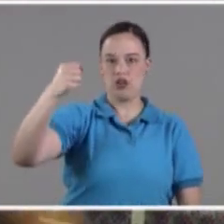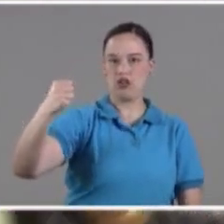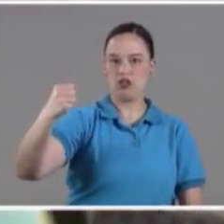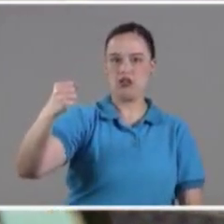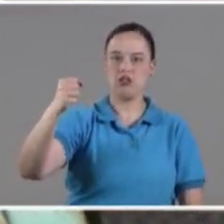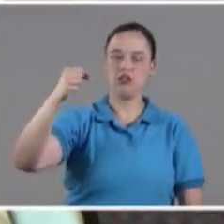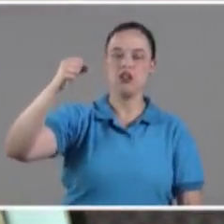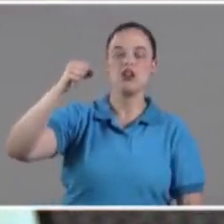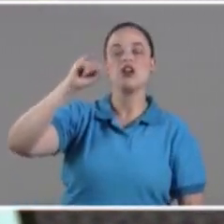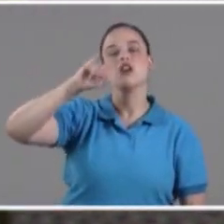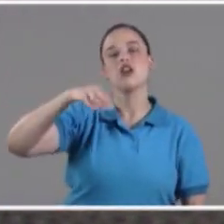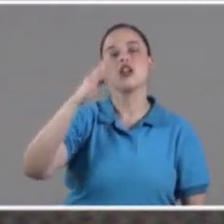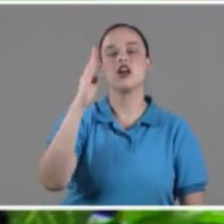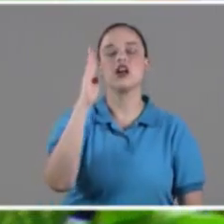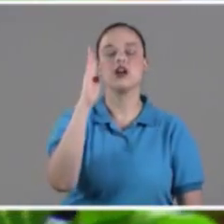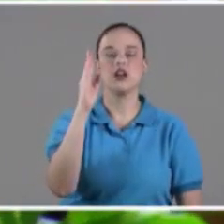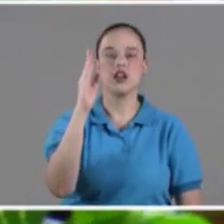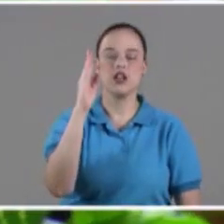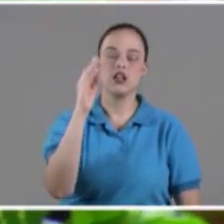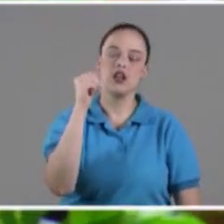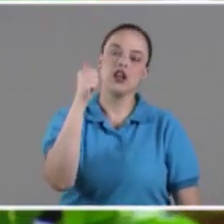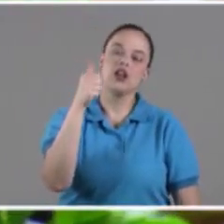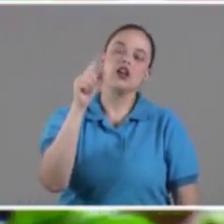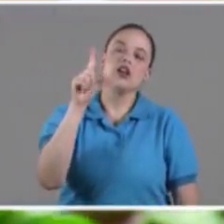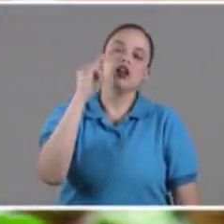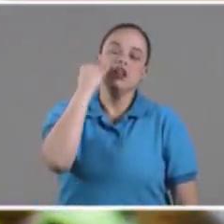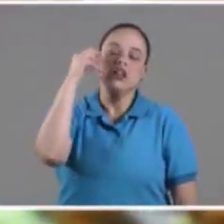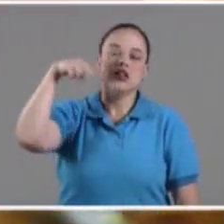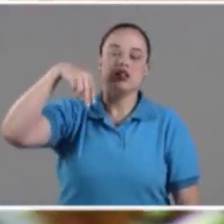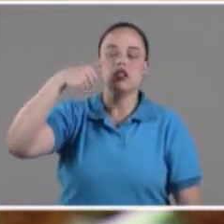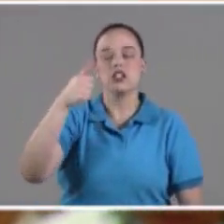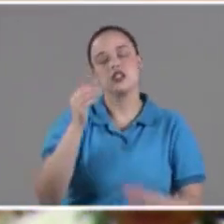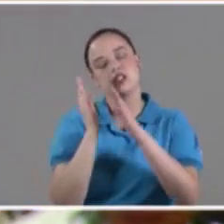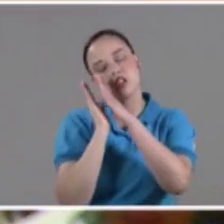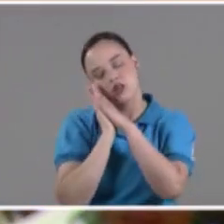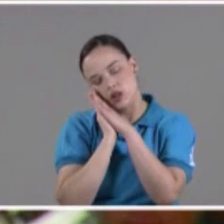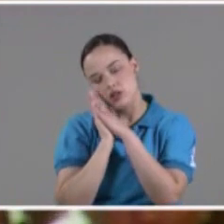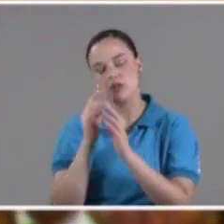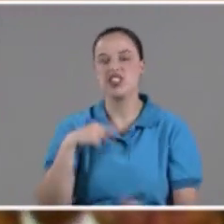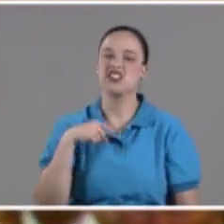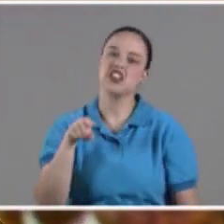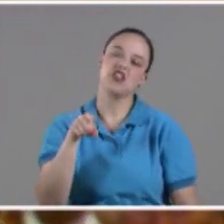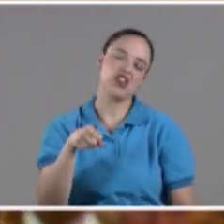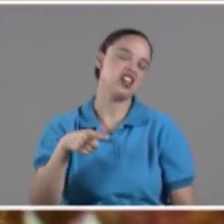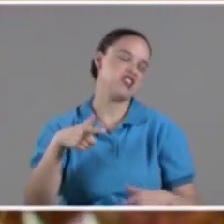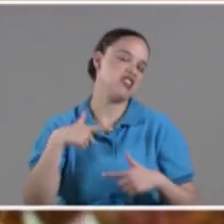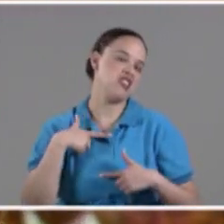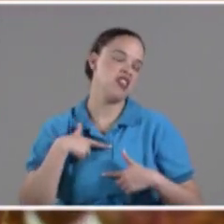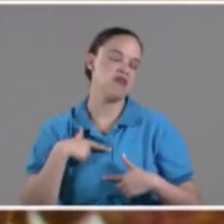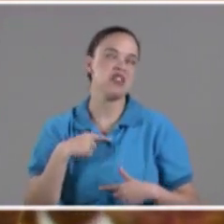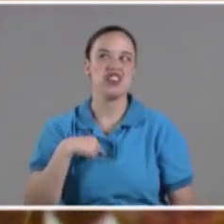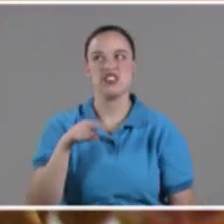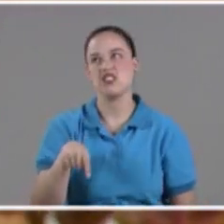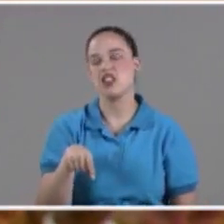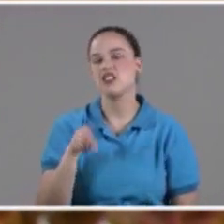se duerme y está con la jabalina va al baño está con la jabalina